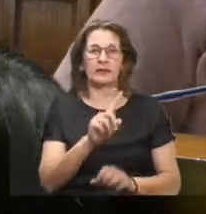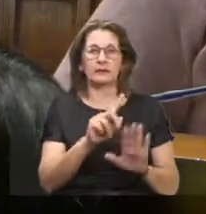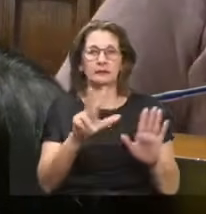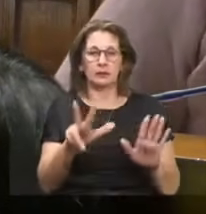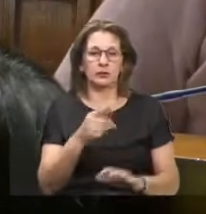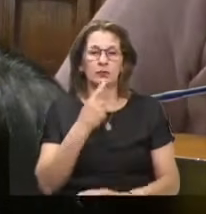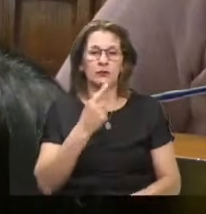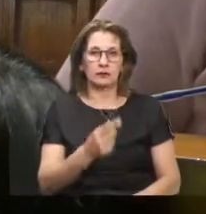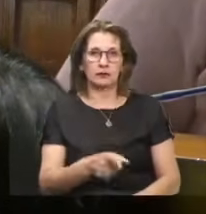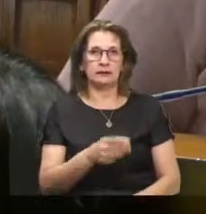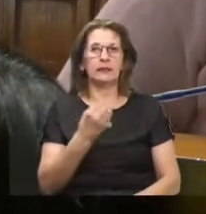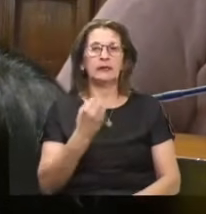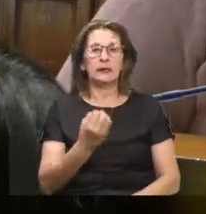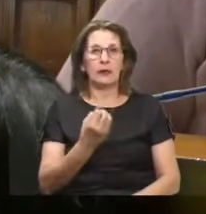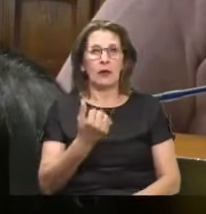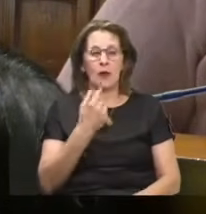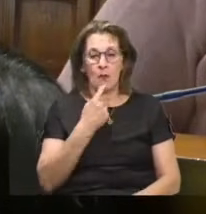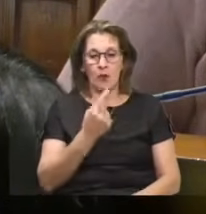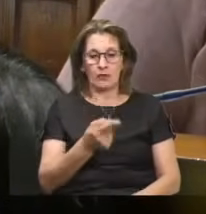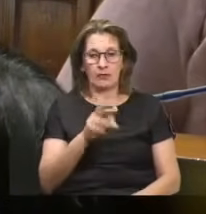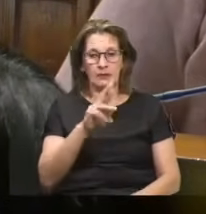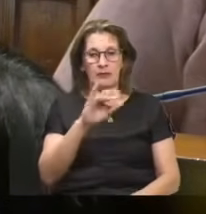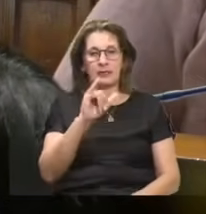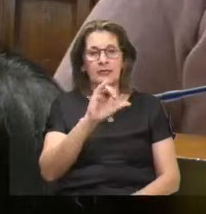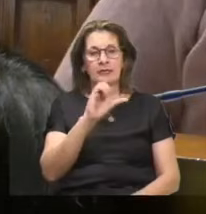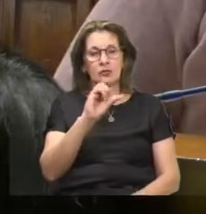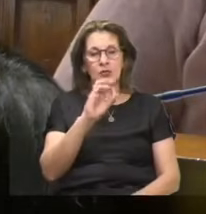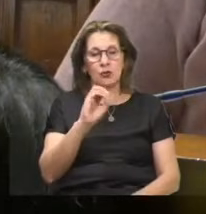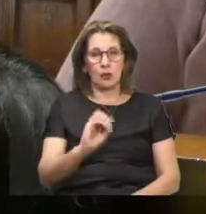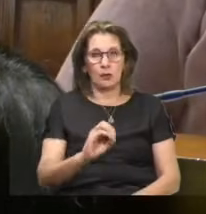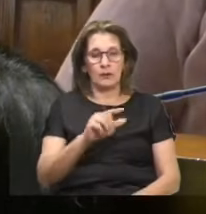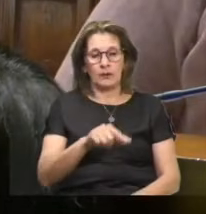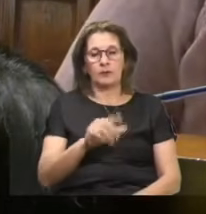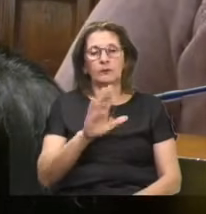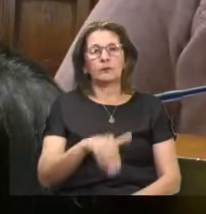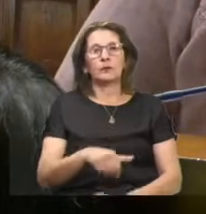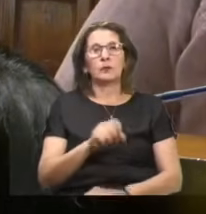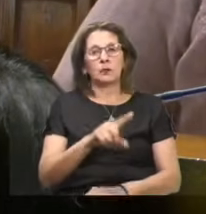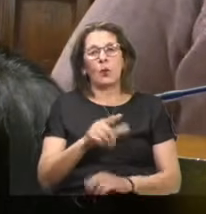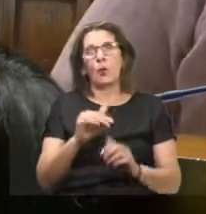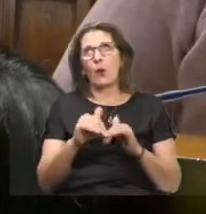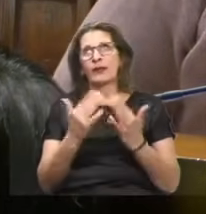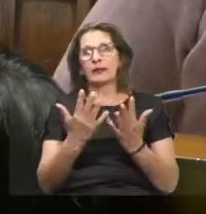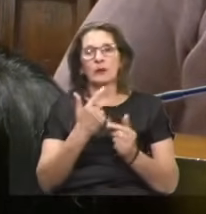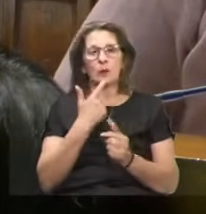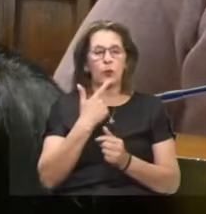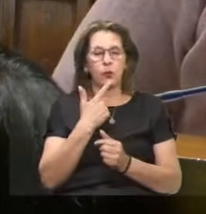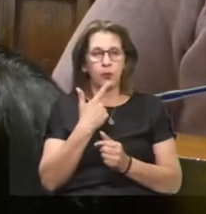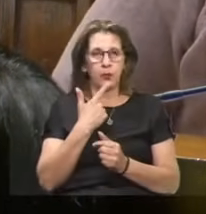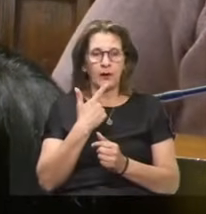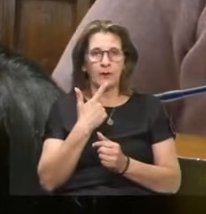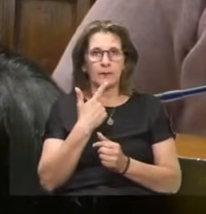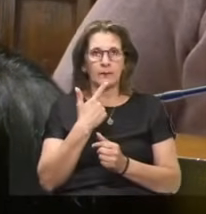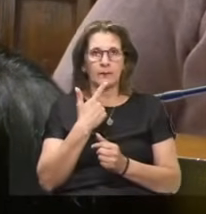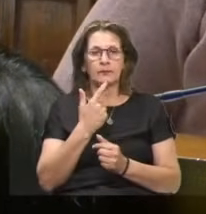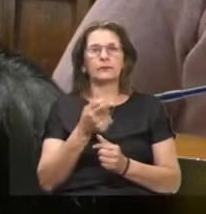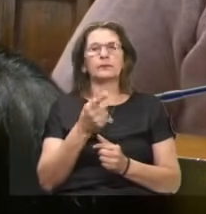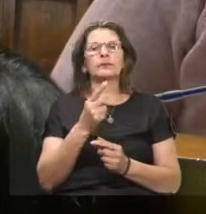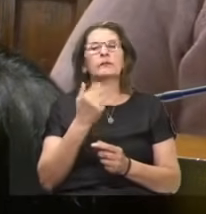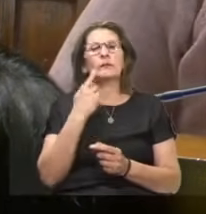expresa que, como señala Rizzo Ferrán, corresponde, ante cualquier duda al respecto, tomar